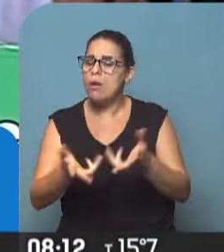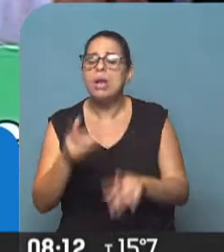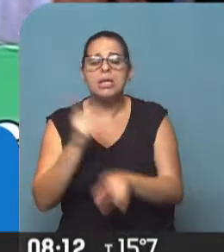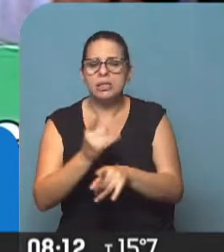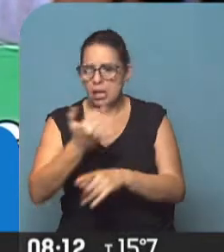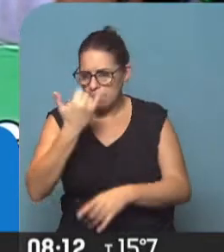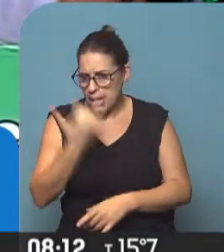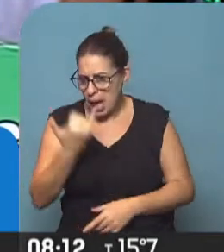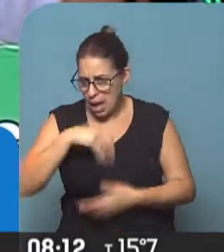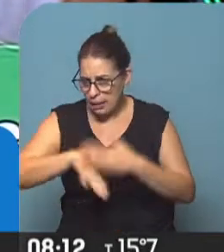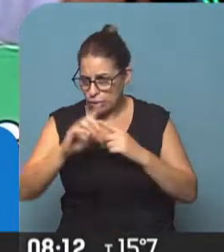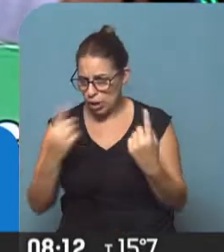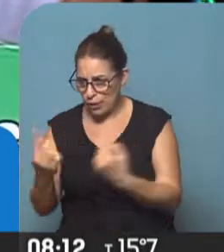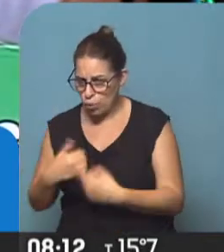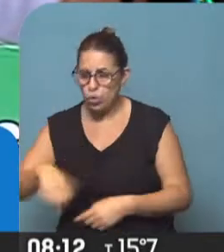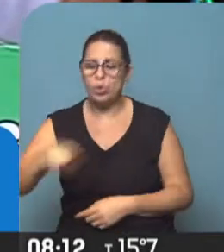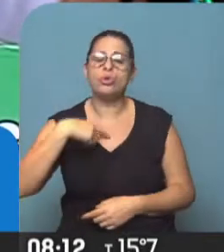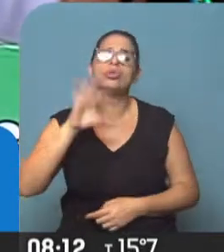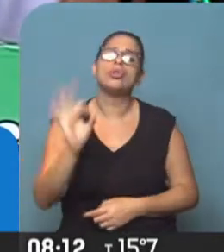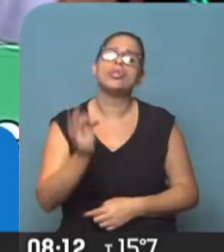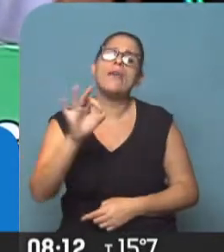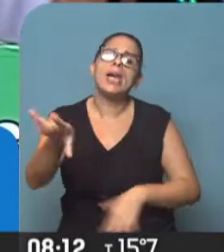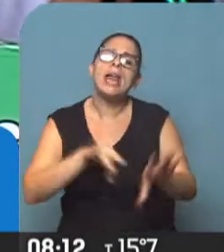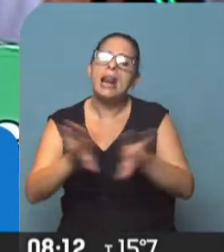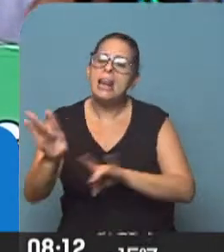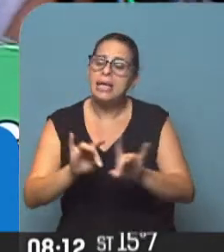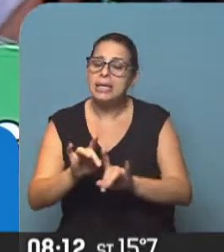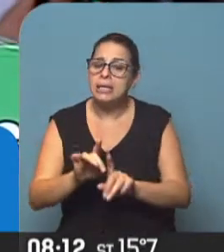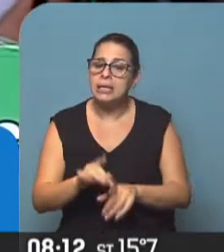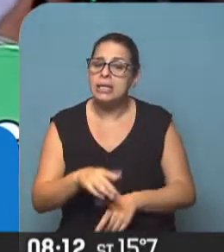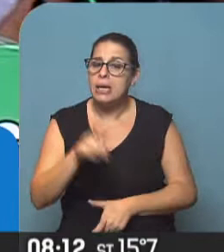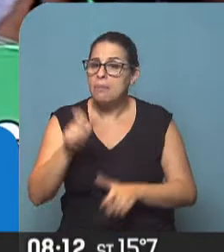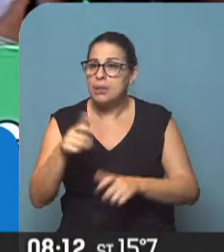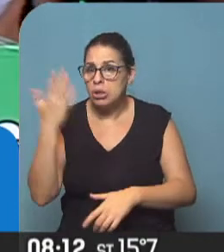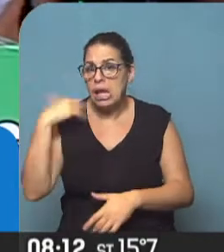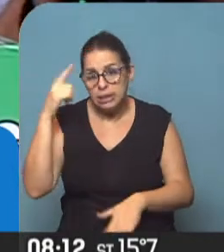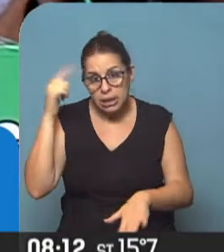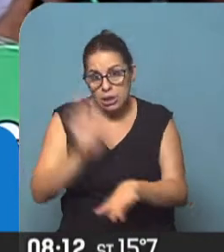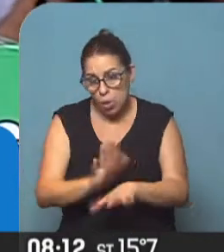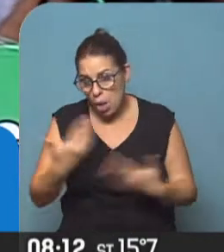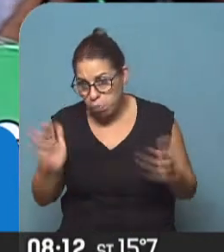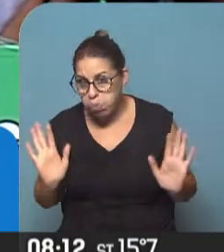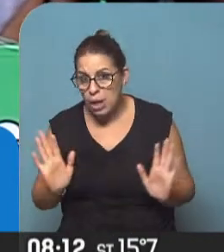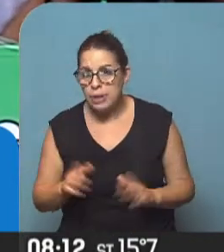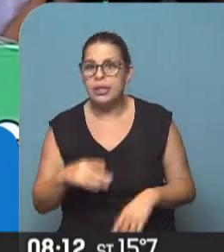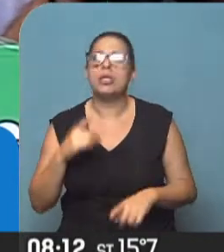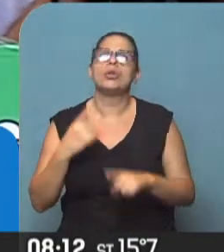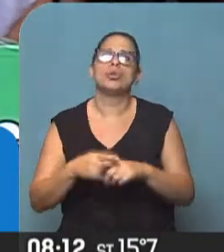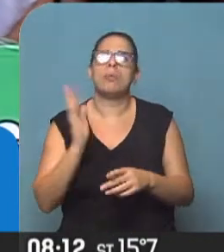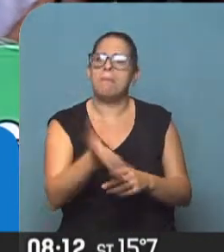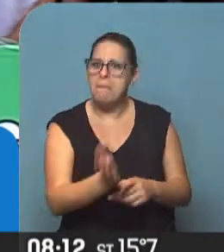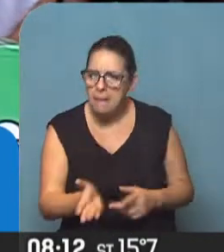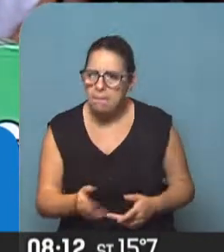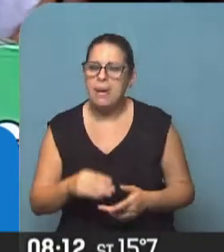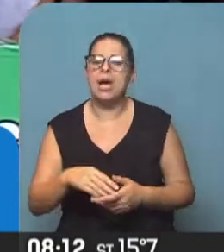hemos tenido. Sepamos elegir. Y aquellos que se pueden haber equivocado, que reflexionen.